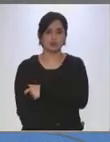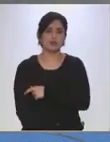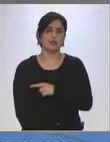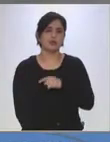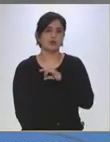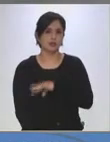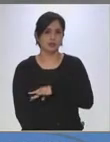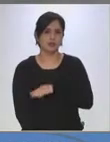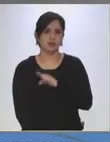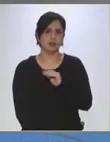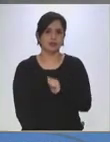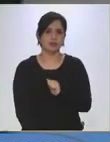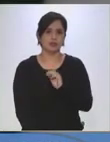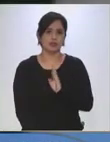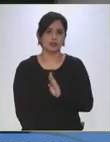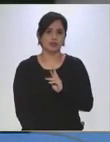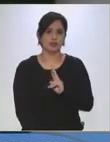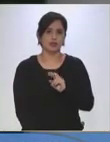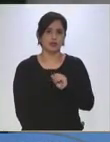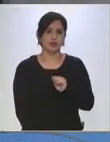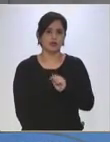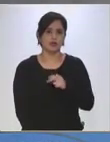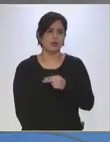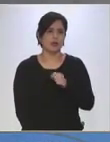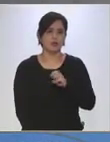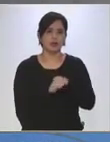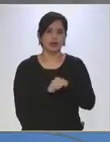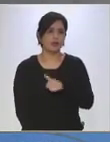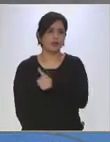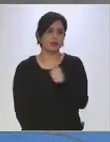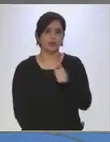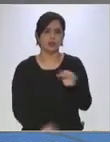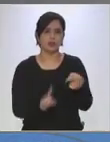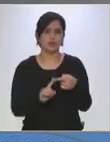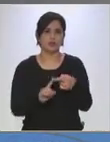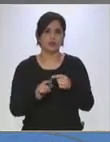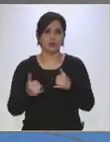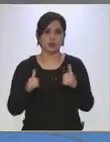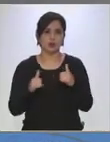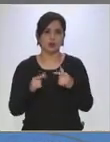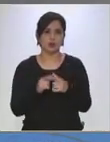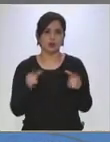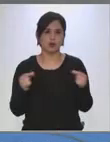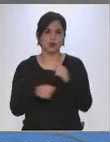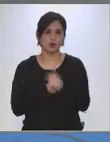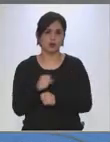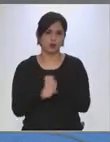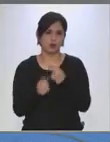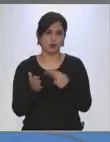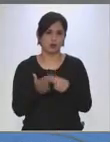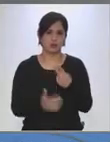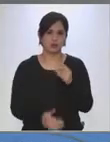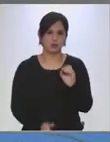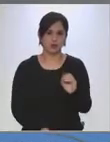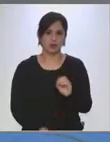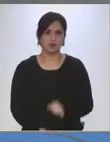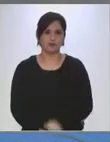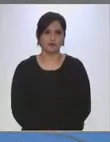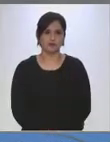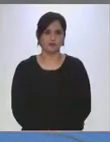melita abraham y diego moya y a todos los que participaron en los juegos de tokio 2020 como